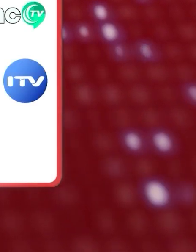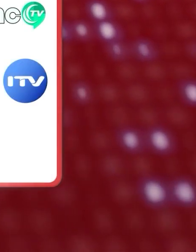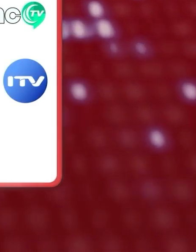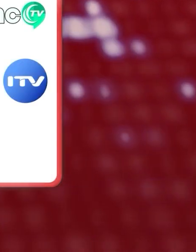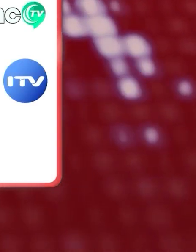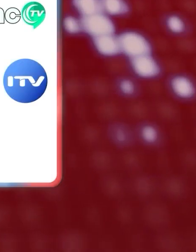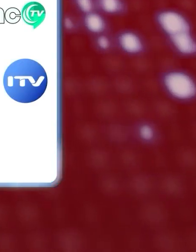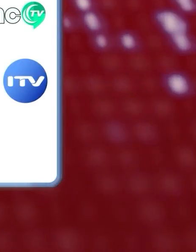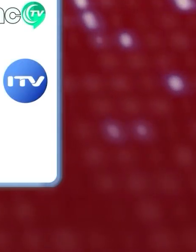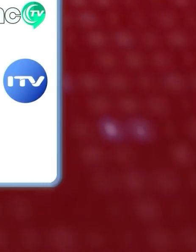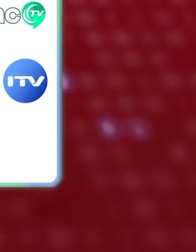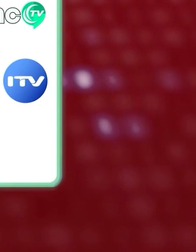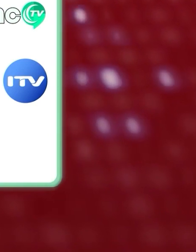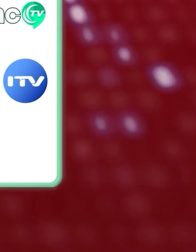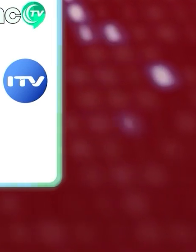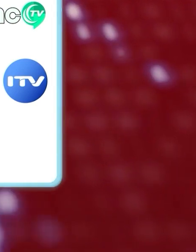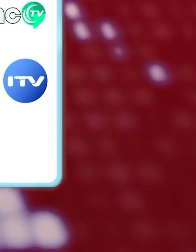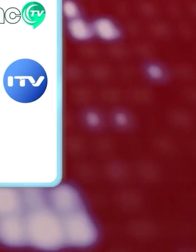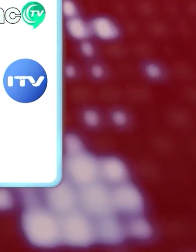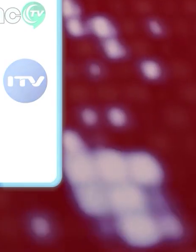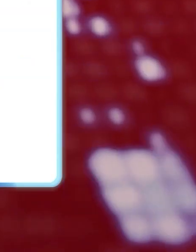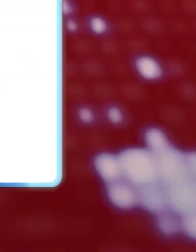noticias foreign